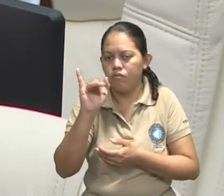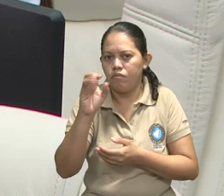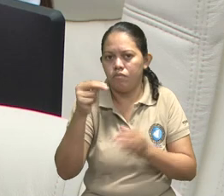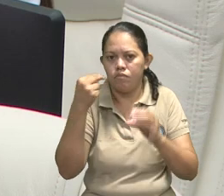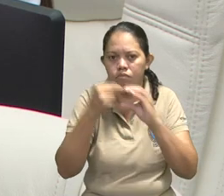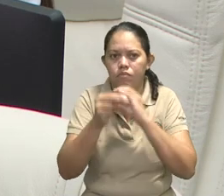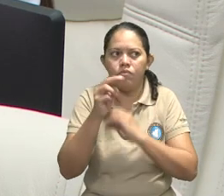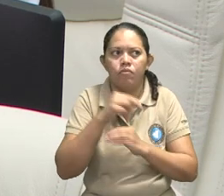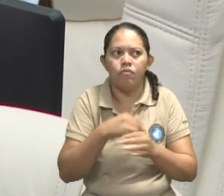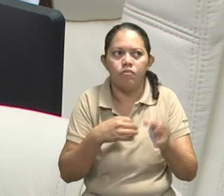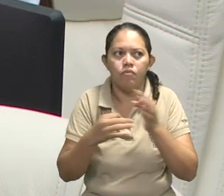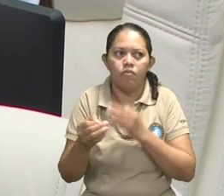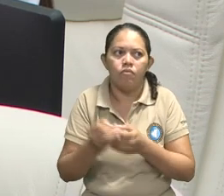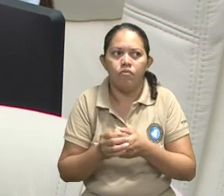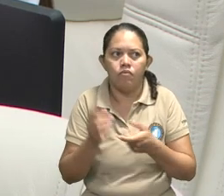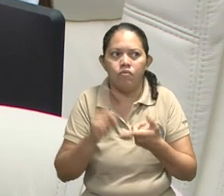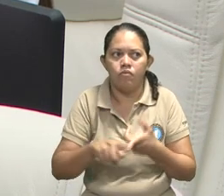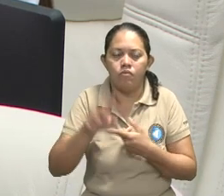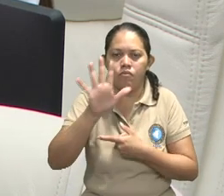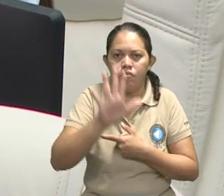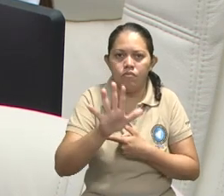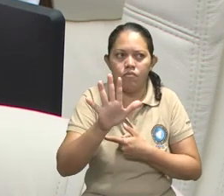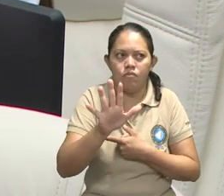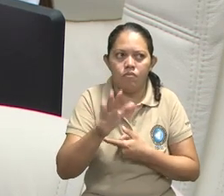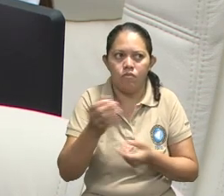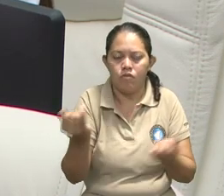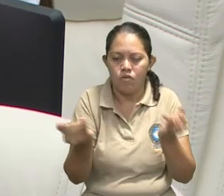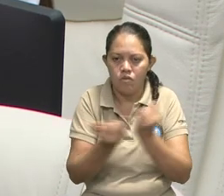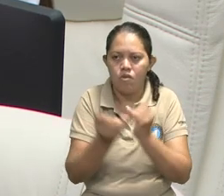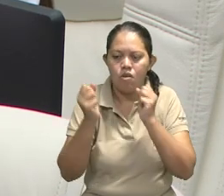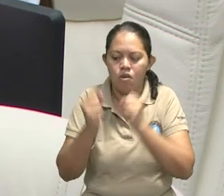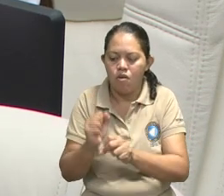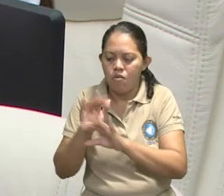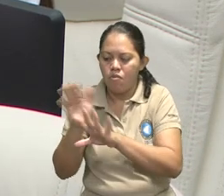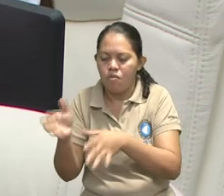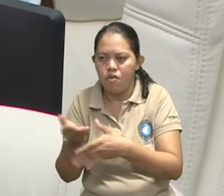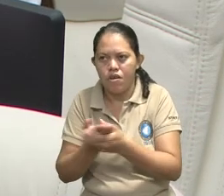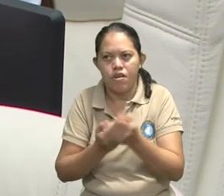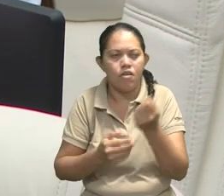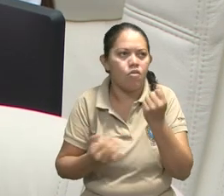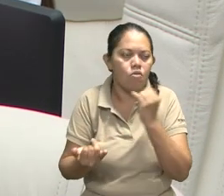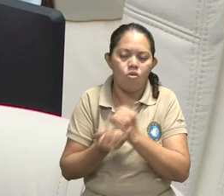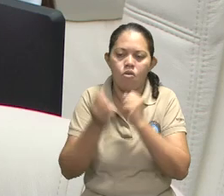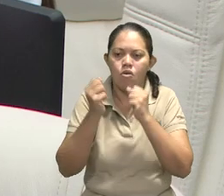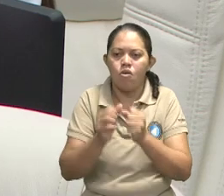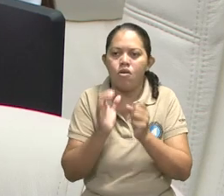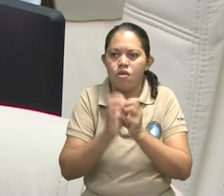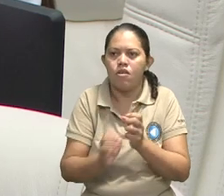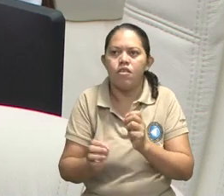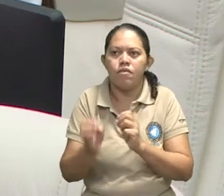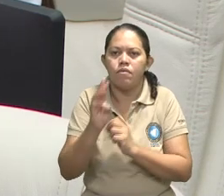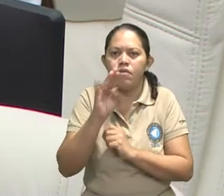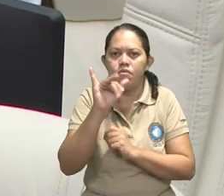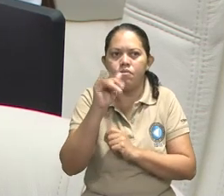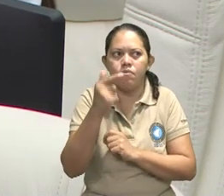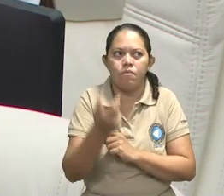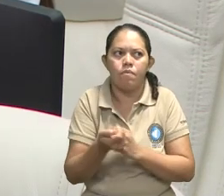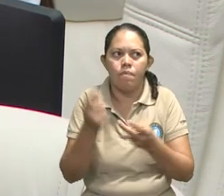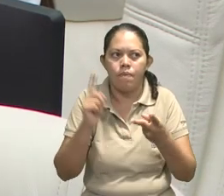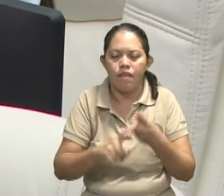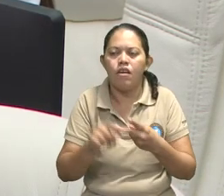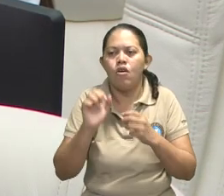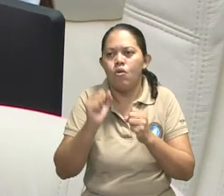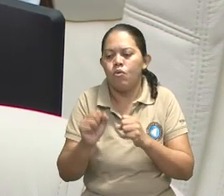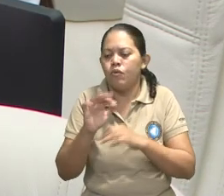ODS siguientes. Con el 5, para lograr la igualdad de género y empoderar a todas las mujeres y las niñas en América Latina y el Caribe, ya